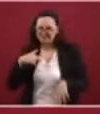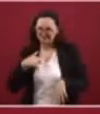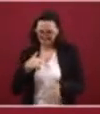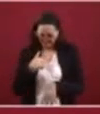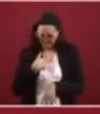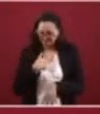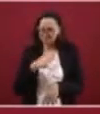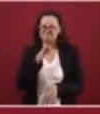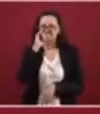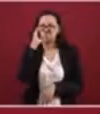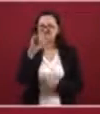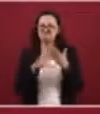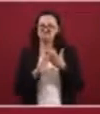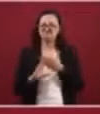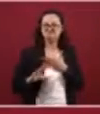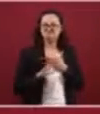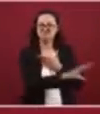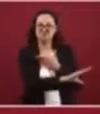Tres,